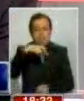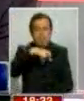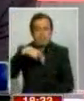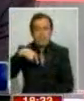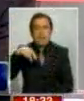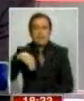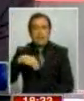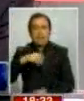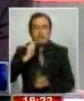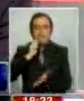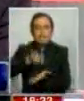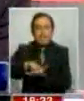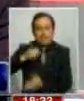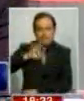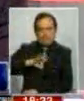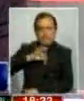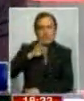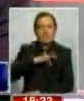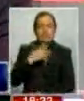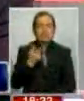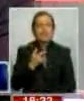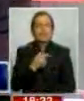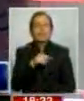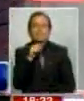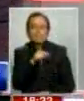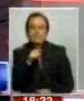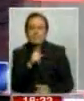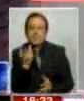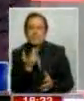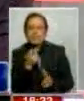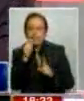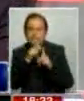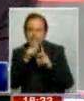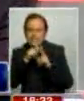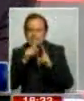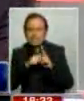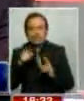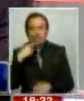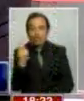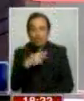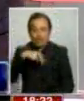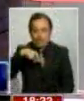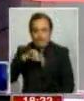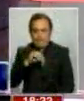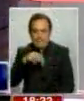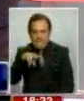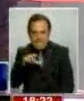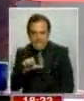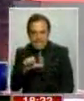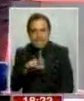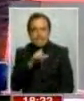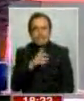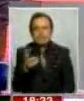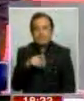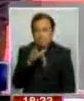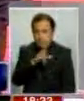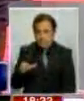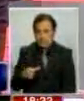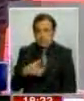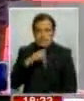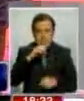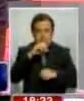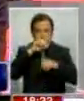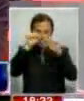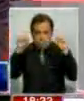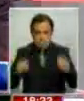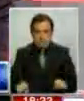provisionales mensuales, digamos, a toda la PYME. Es importante de que en el 14 Terque, la gente, digamos, no sabe, estos sistemas